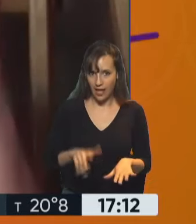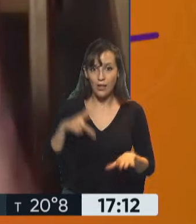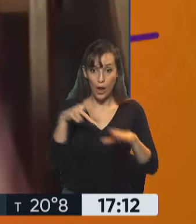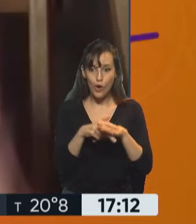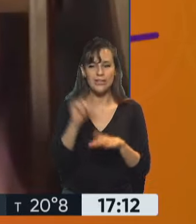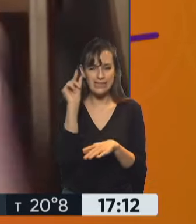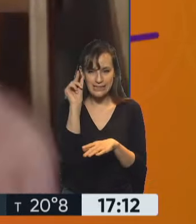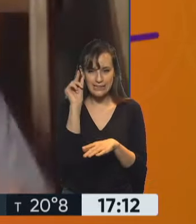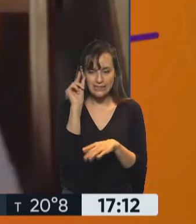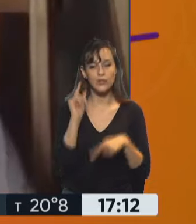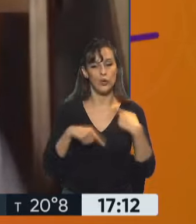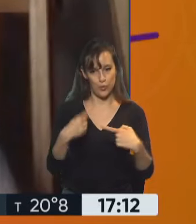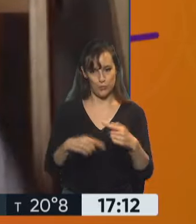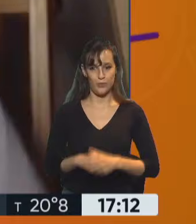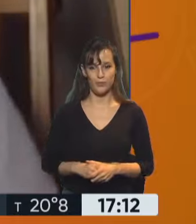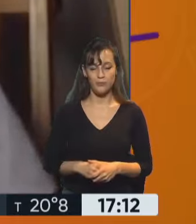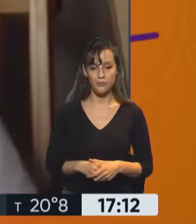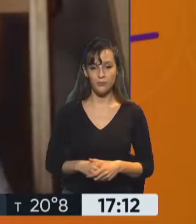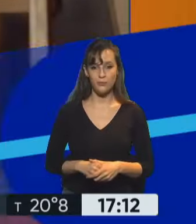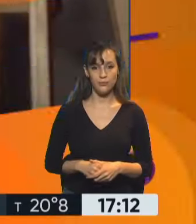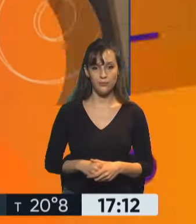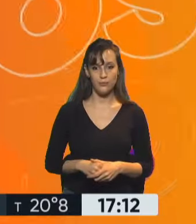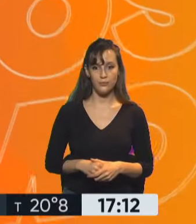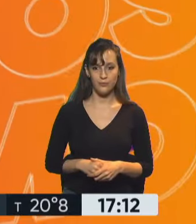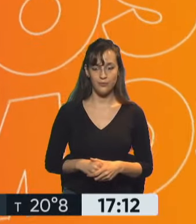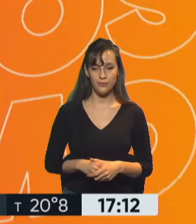muy chiquitita y volvemos con Goico, dale.